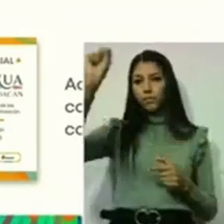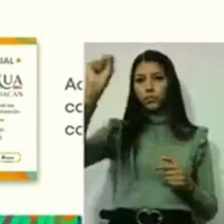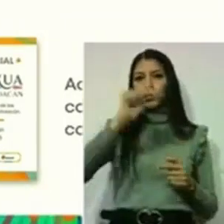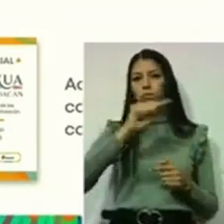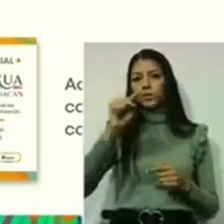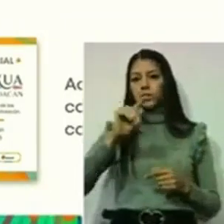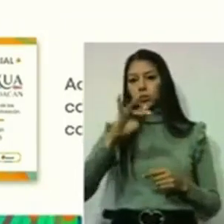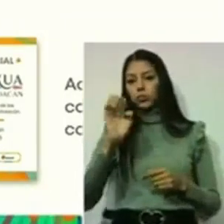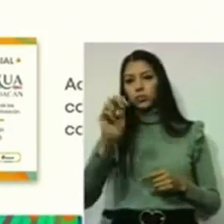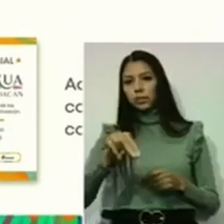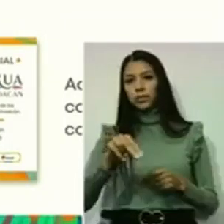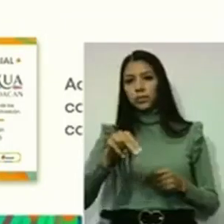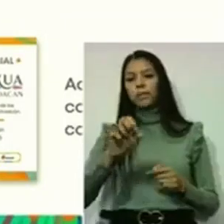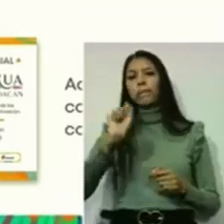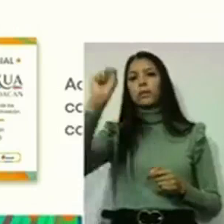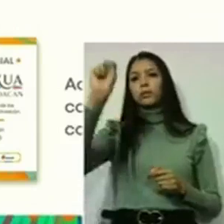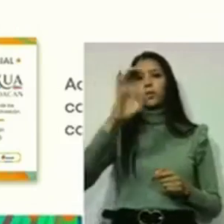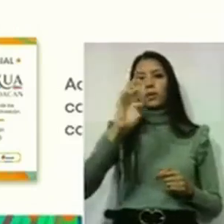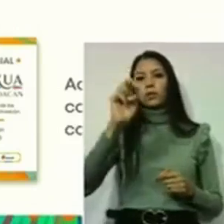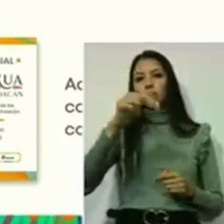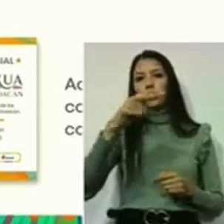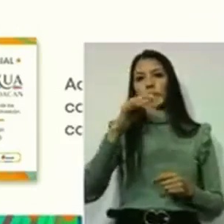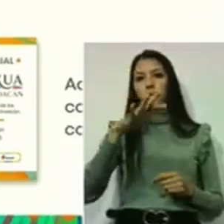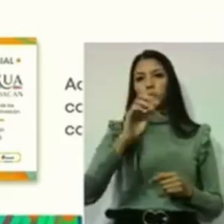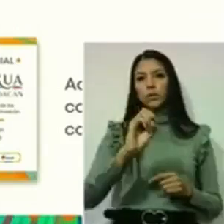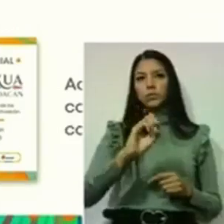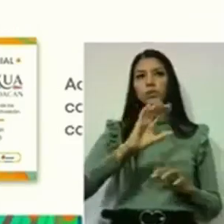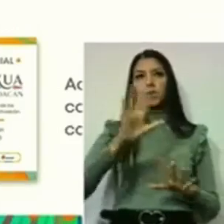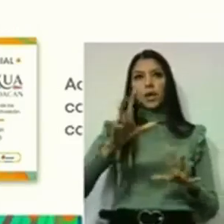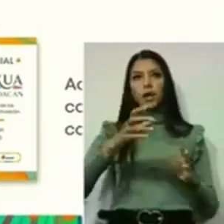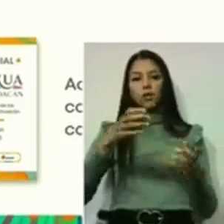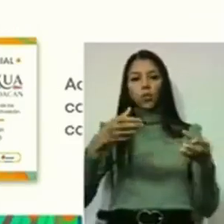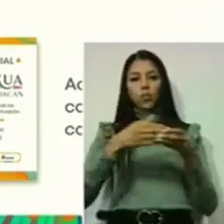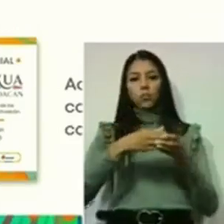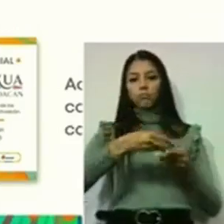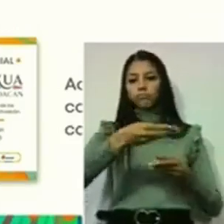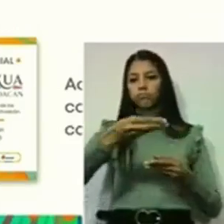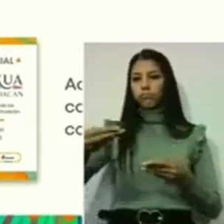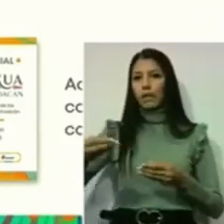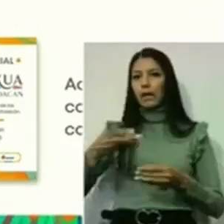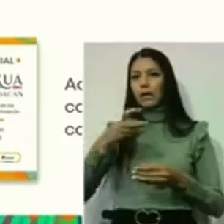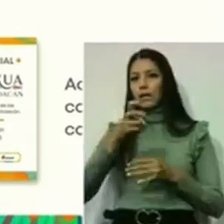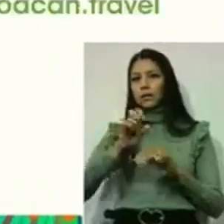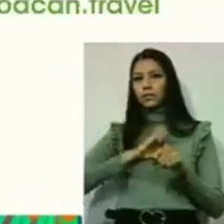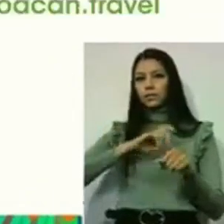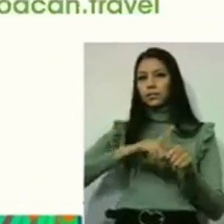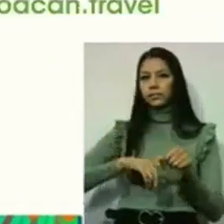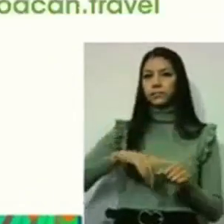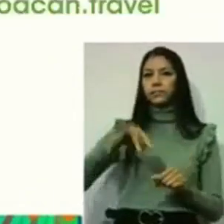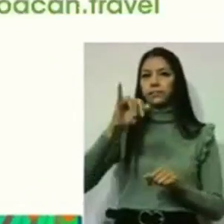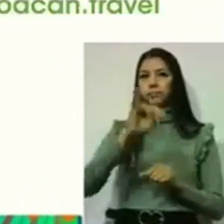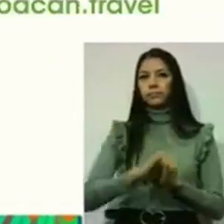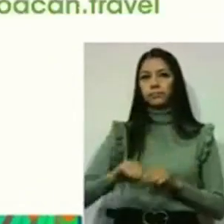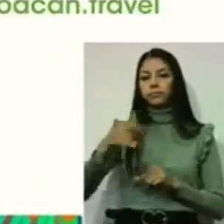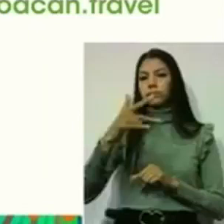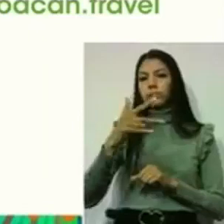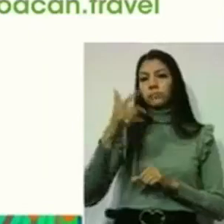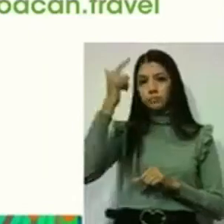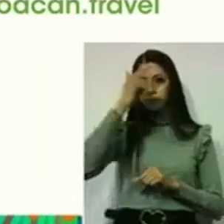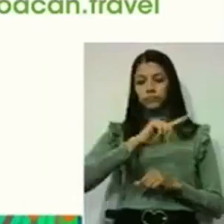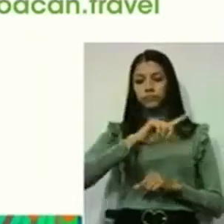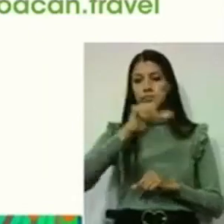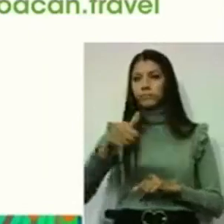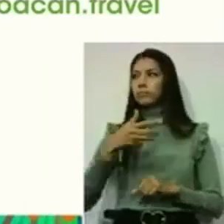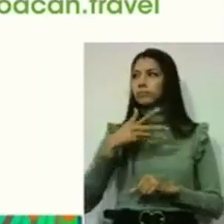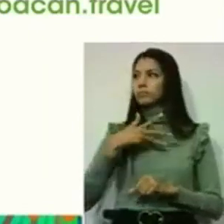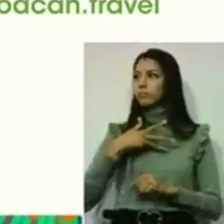los disponibles, por lo que se continuarán liberando 300 boletos diarios, como ha ocurrido desde que se anunció el evento. Tenemos una